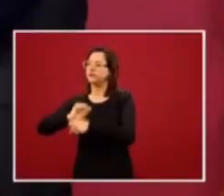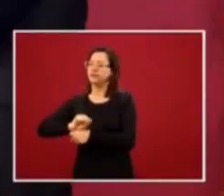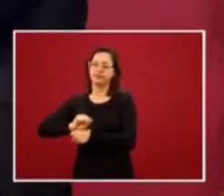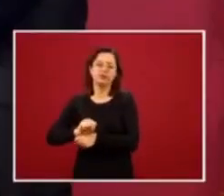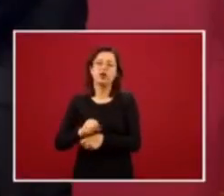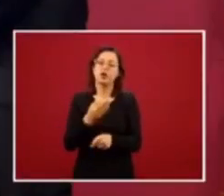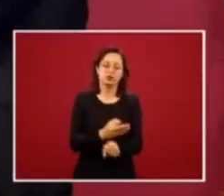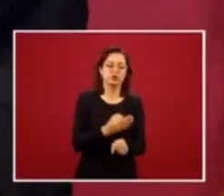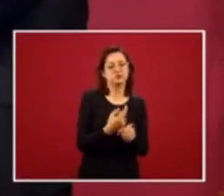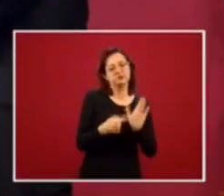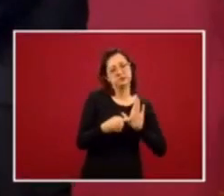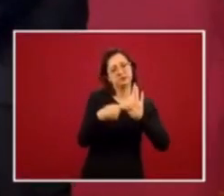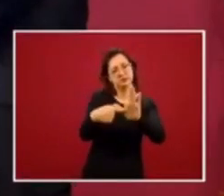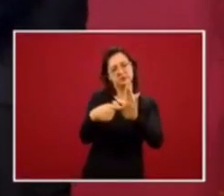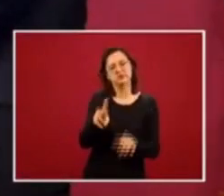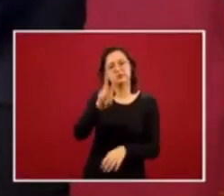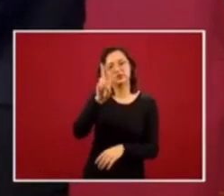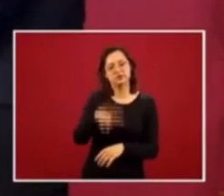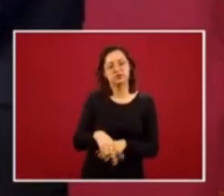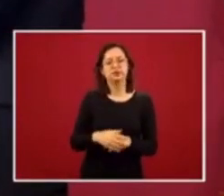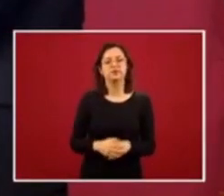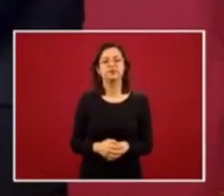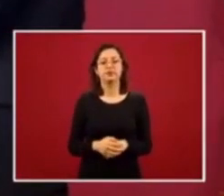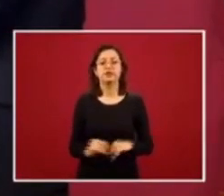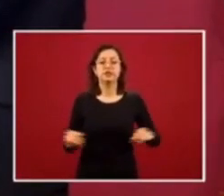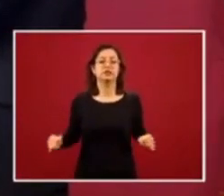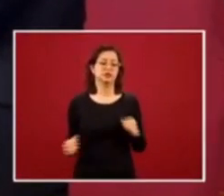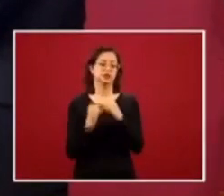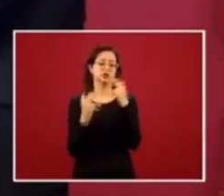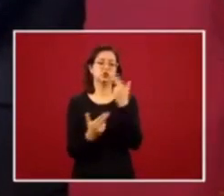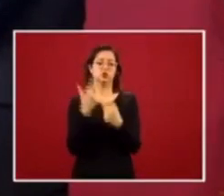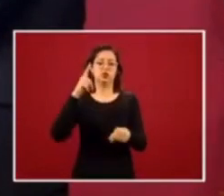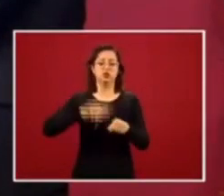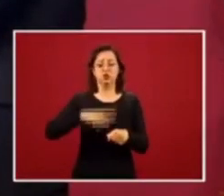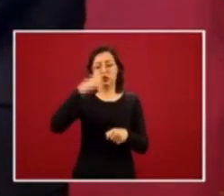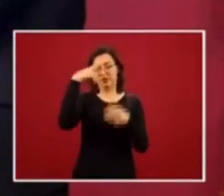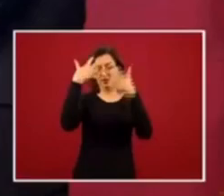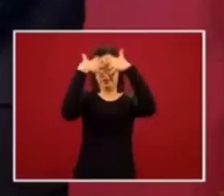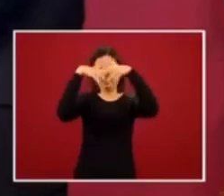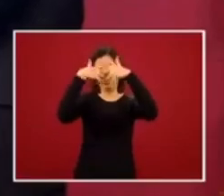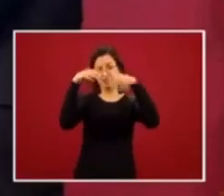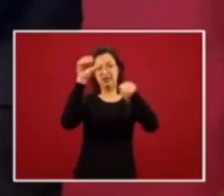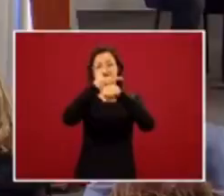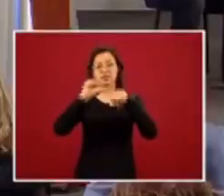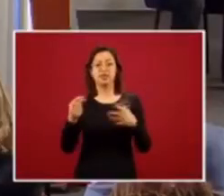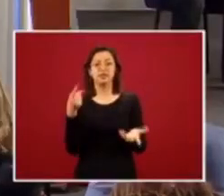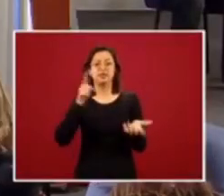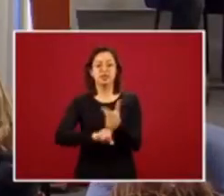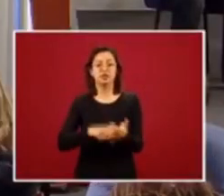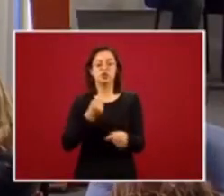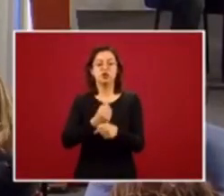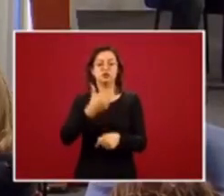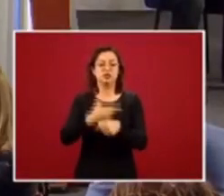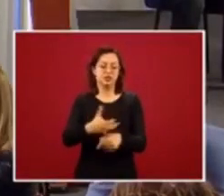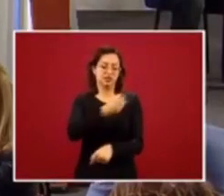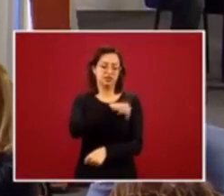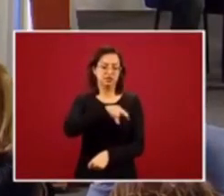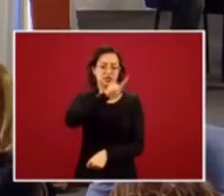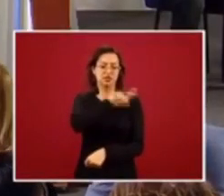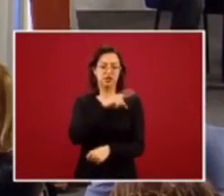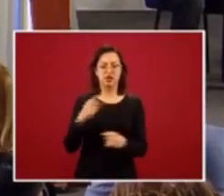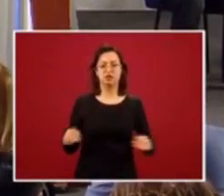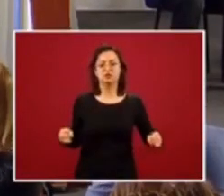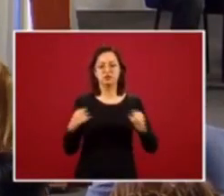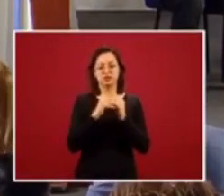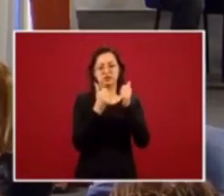en el instituto nacional de neurología y neurocirugía que depende de la secretaría de salud y que es un organismo público descentralizado